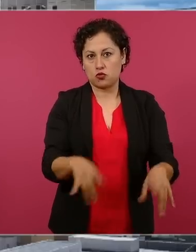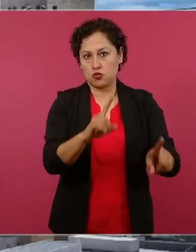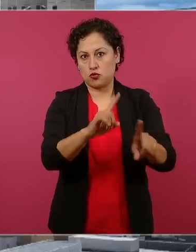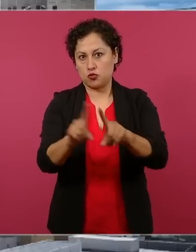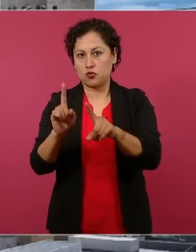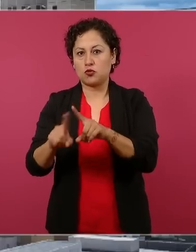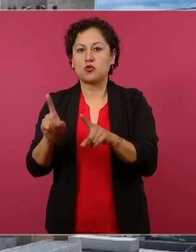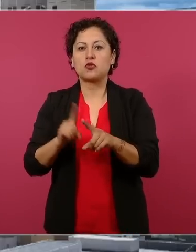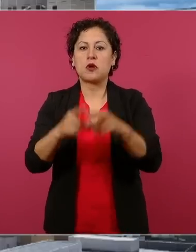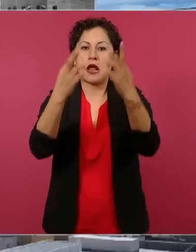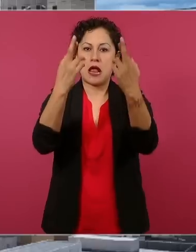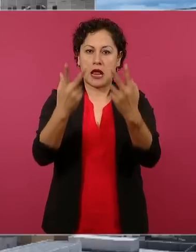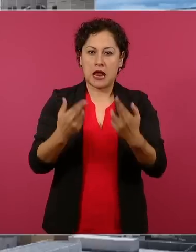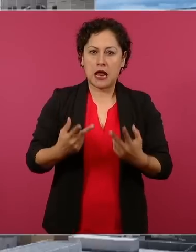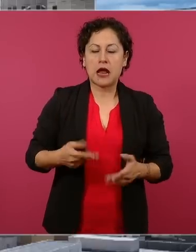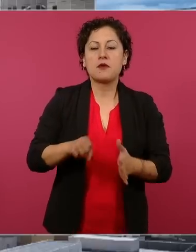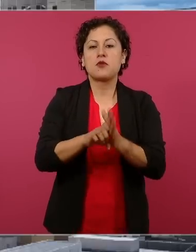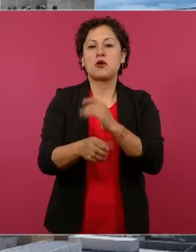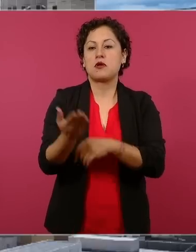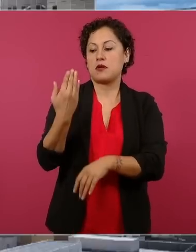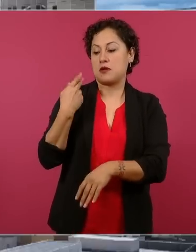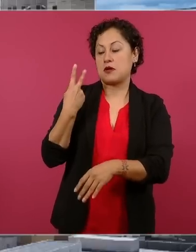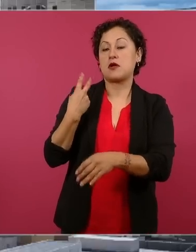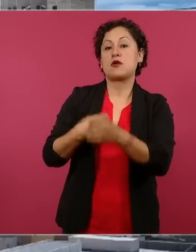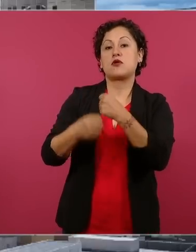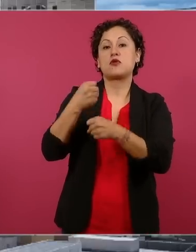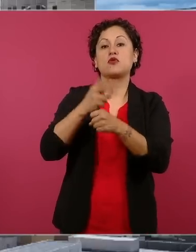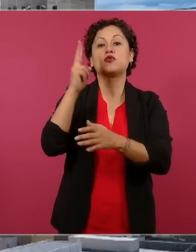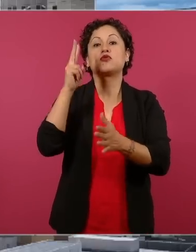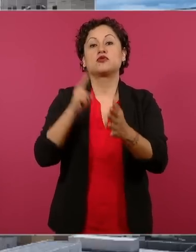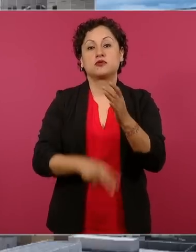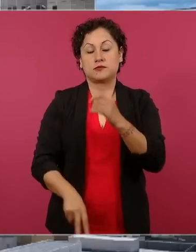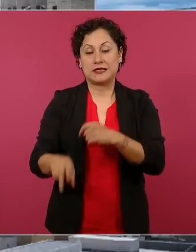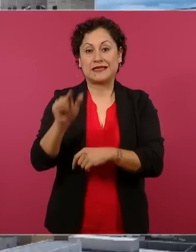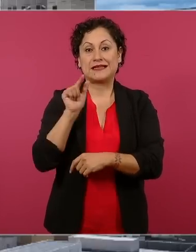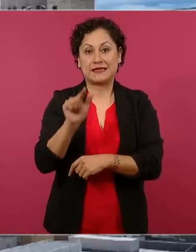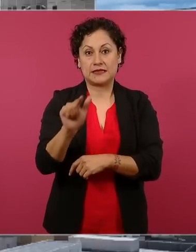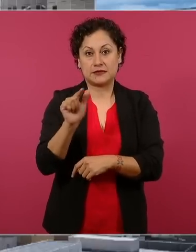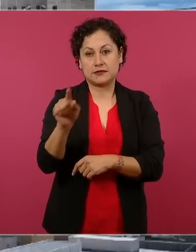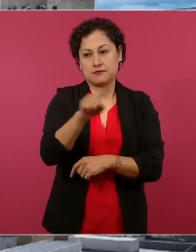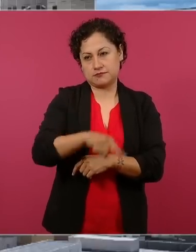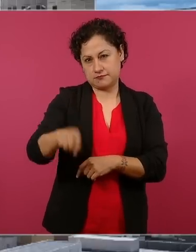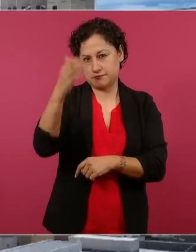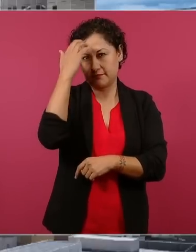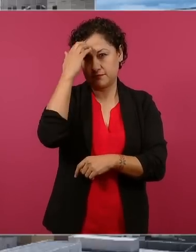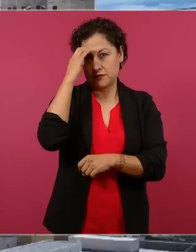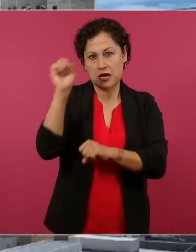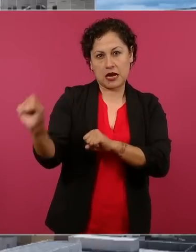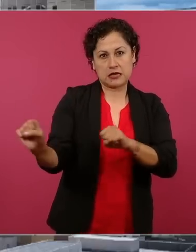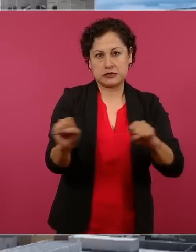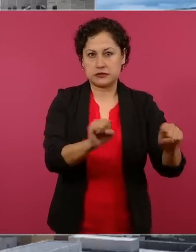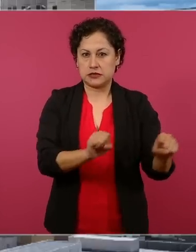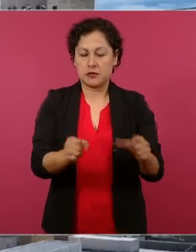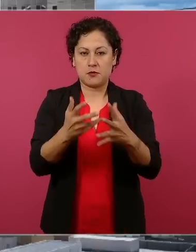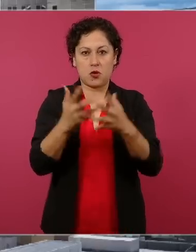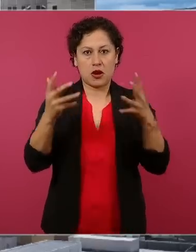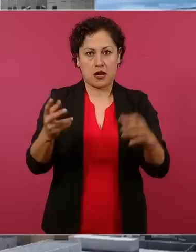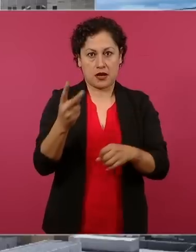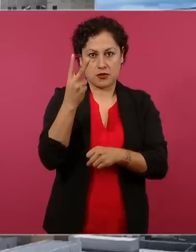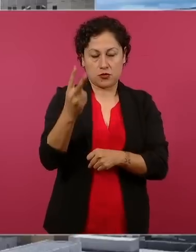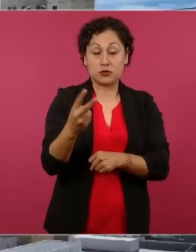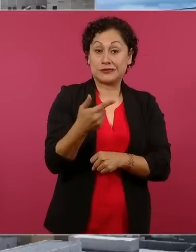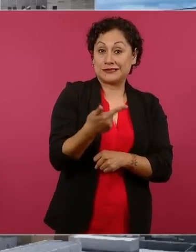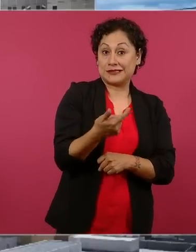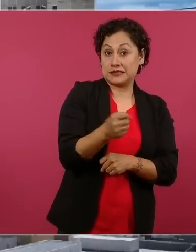del 2017. En septiembre de 2017, todos lo recuerdan, hubo dos grandes sismos, el 7